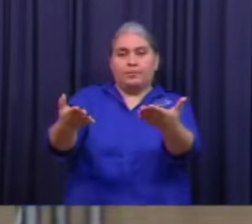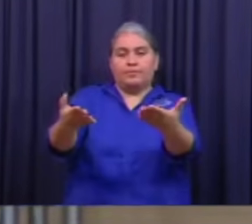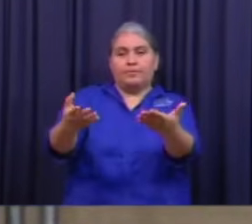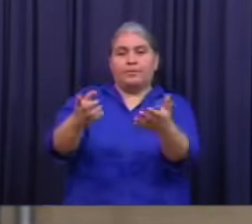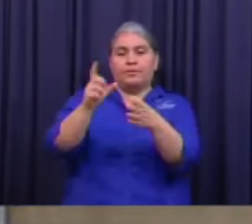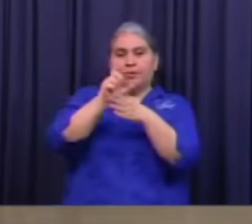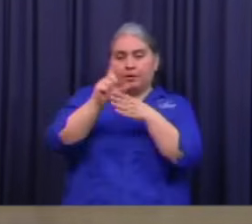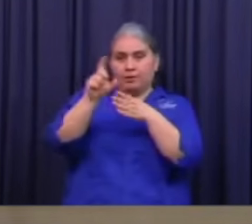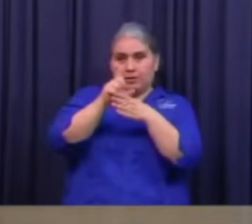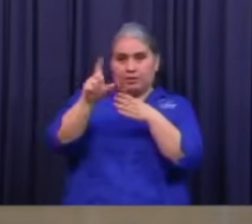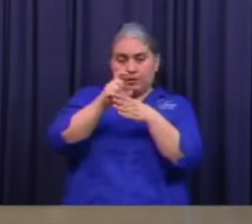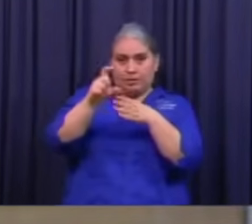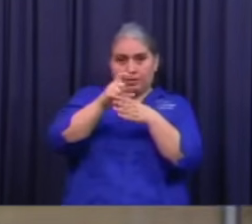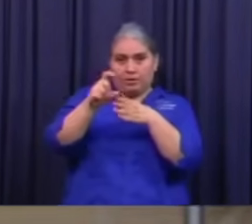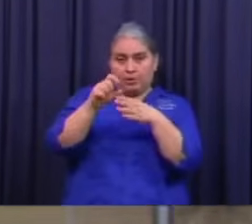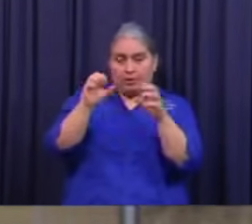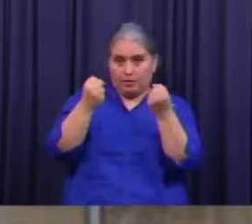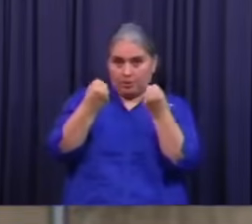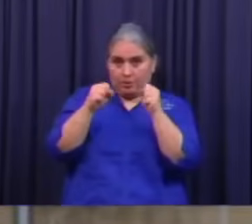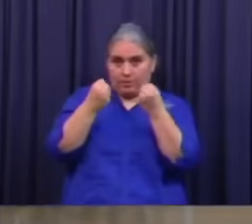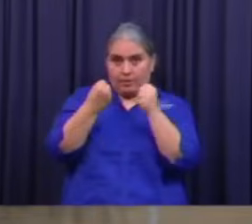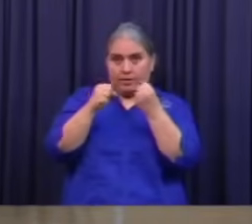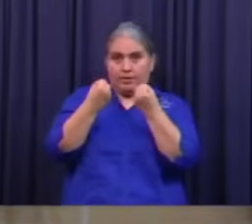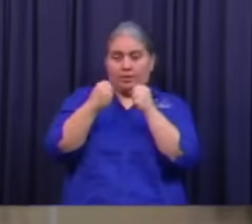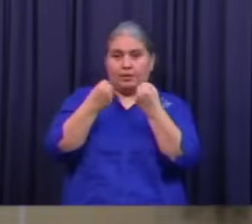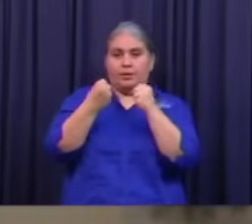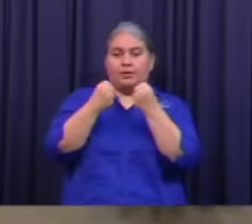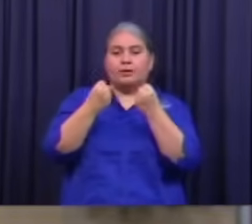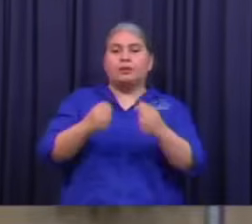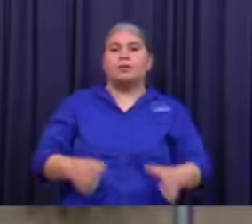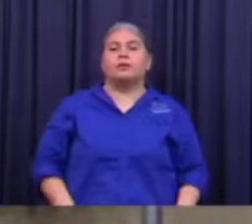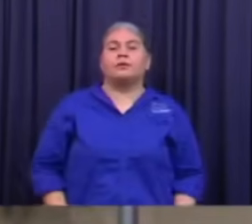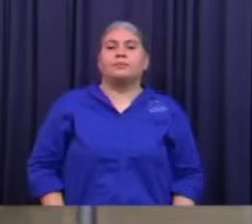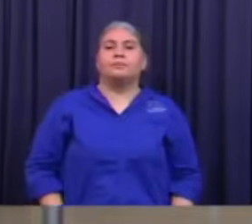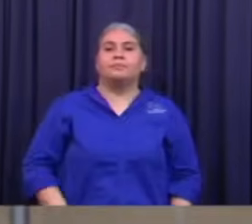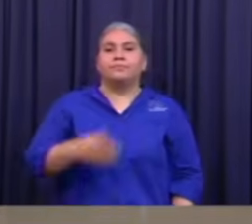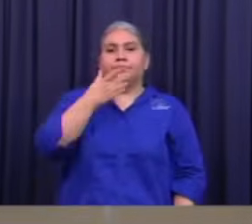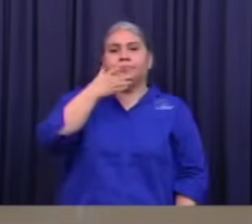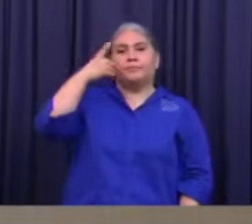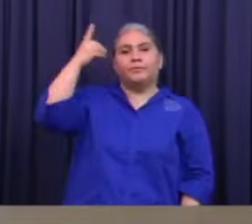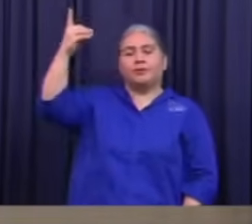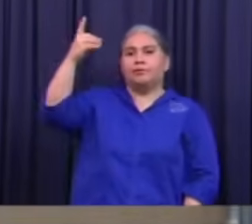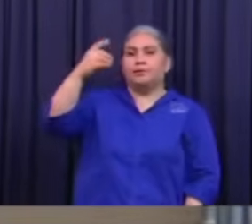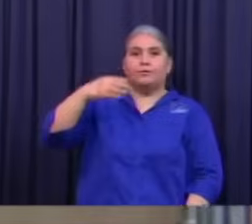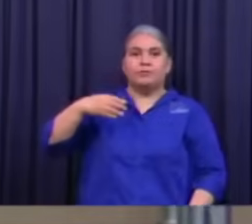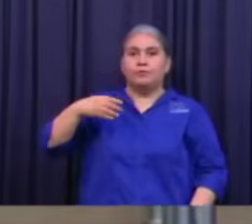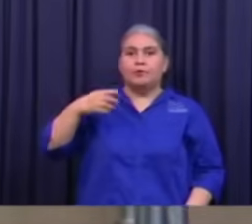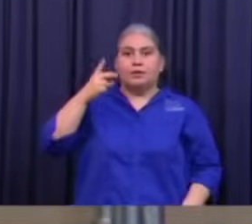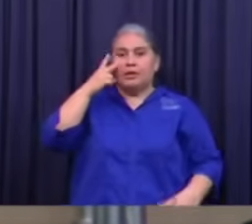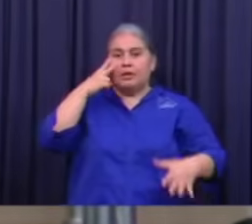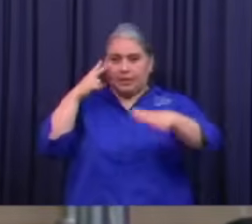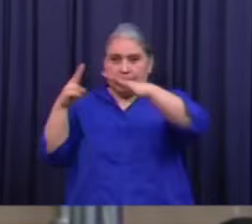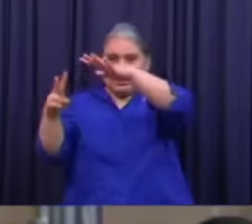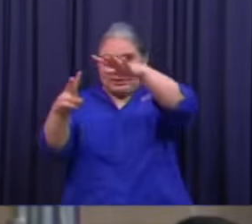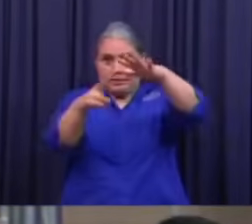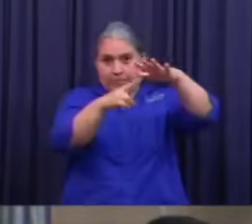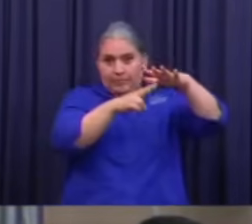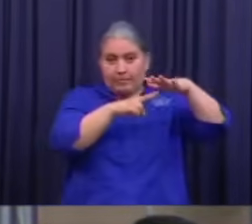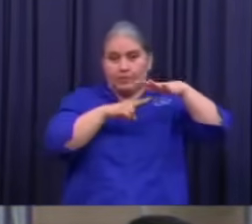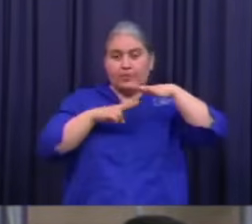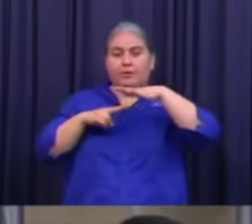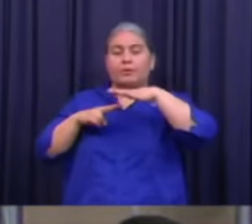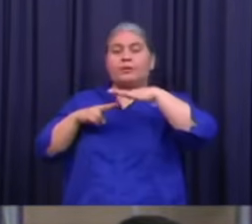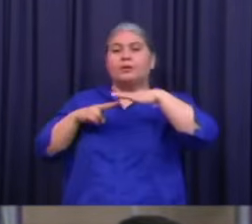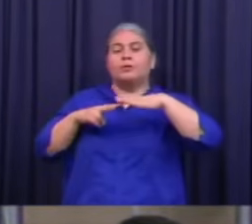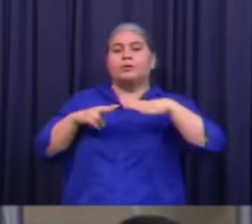provisión si Dios da una visión no tenemos por qué andar pidiendo limosna si Dios da una misión no tenemos por